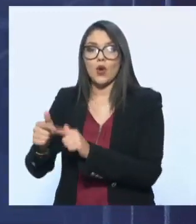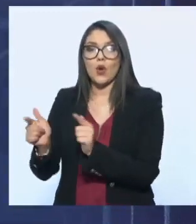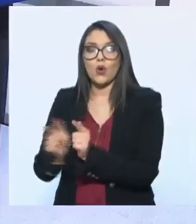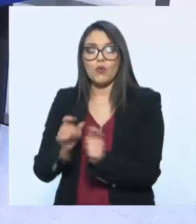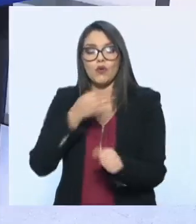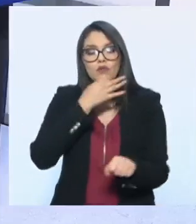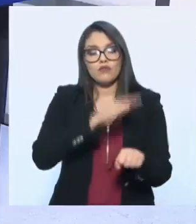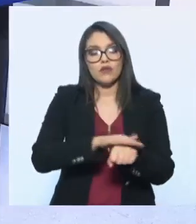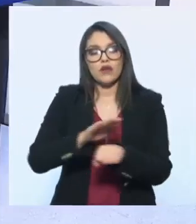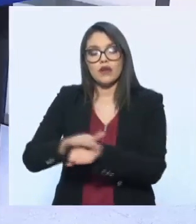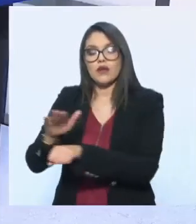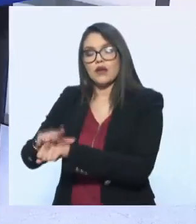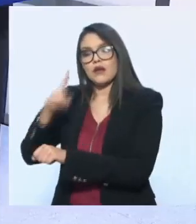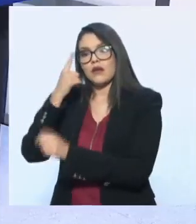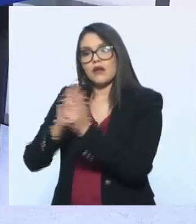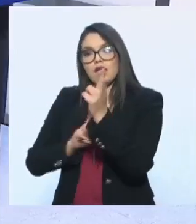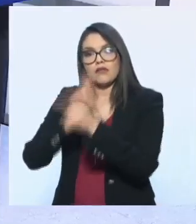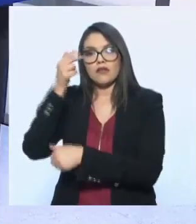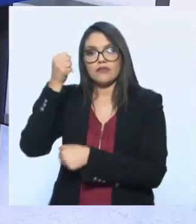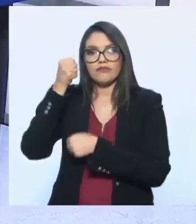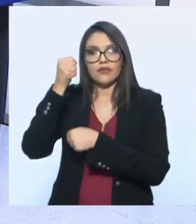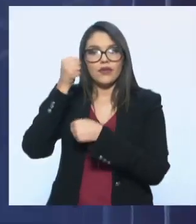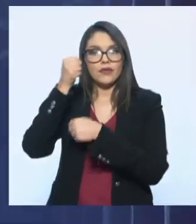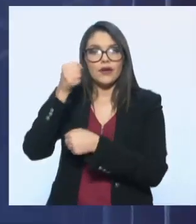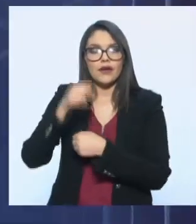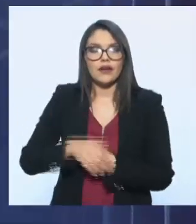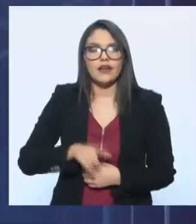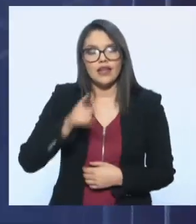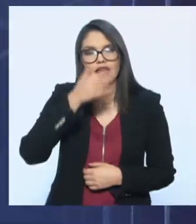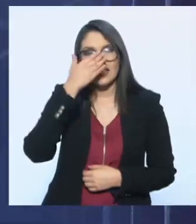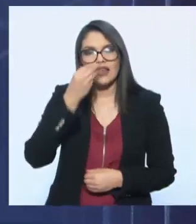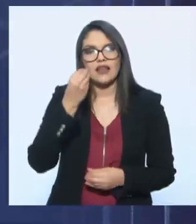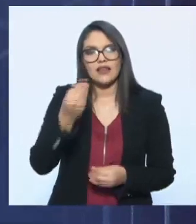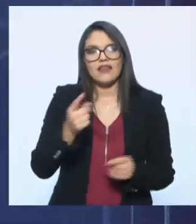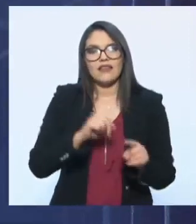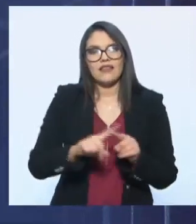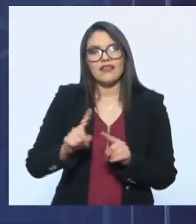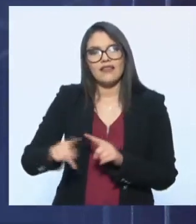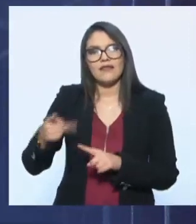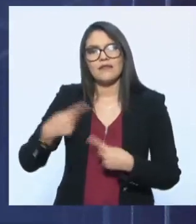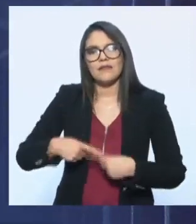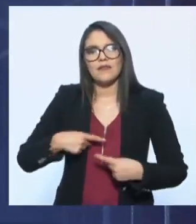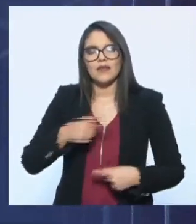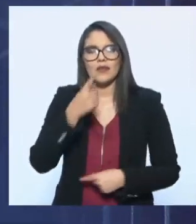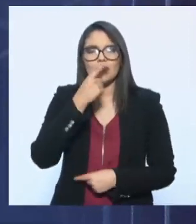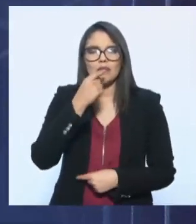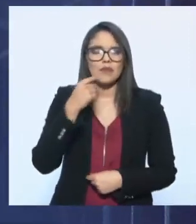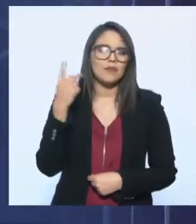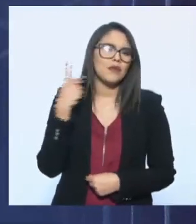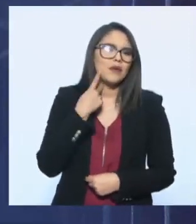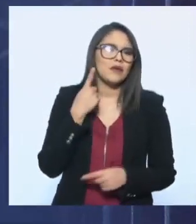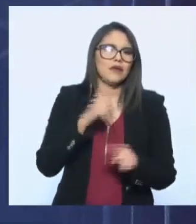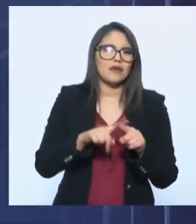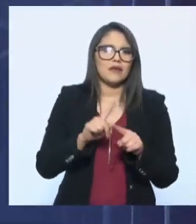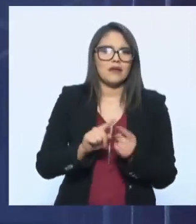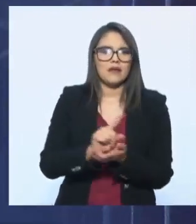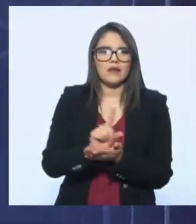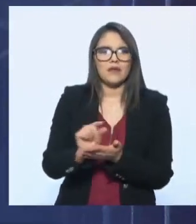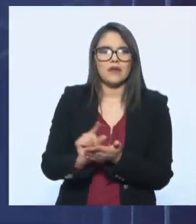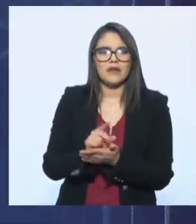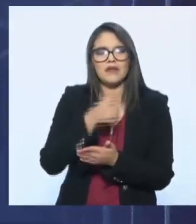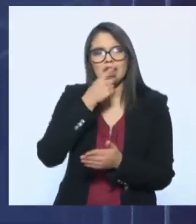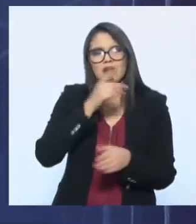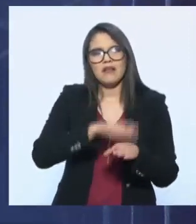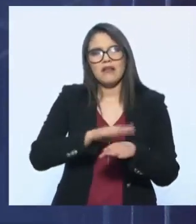convocan. Y bueno, ya se supo que hay ahí diversos políticos que desde sus cuentas personales de Twitter están convocando y